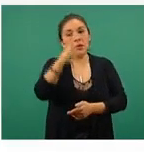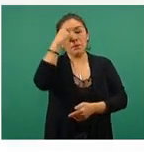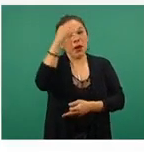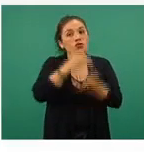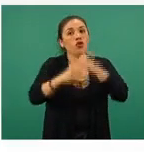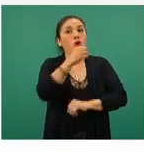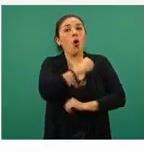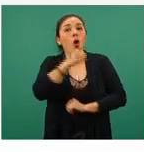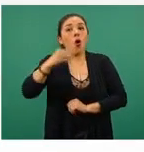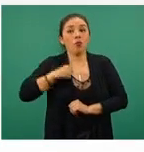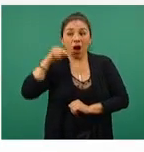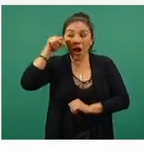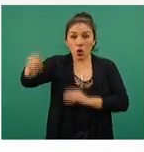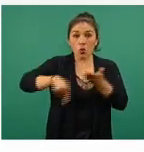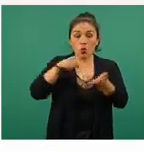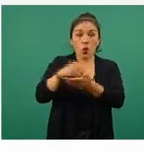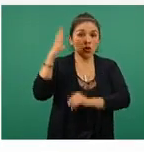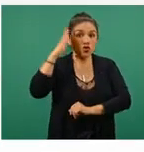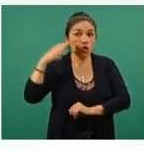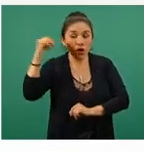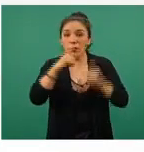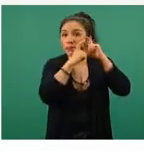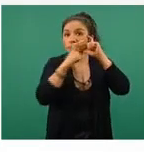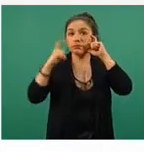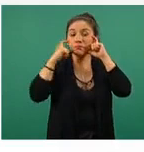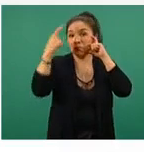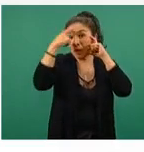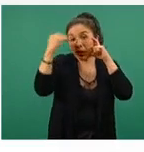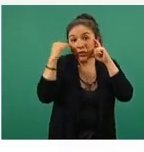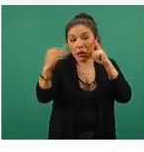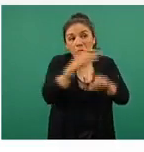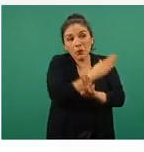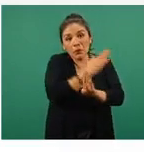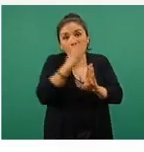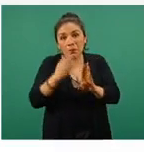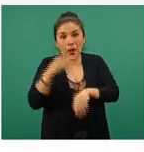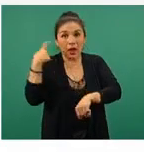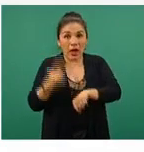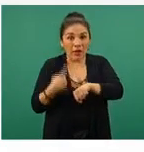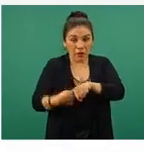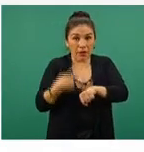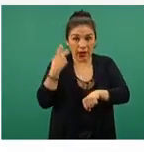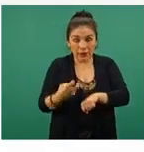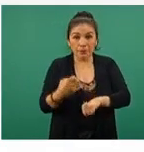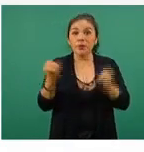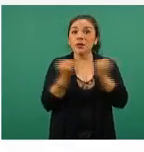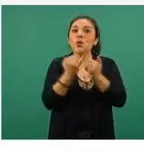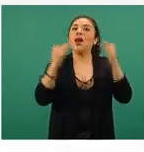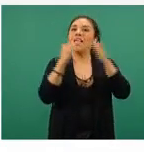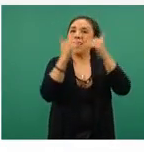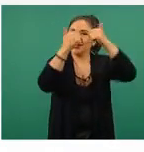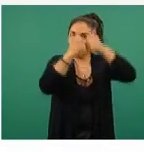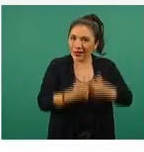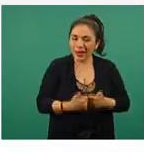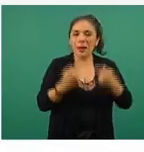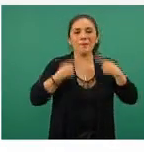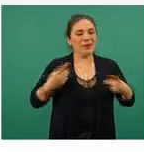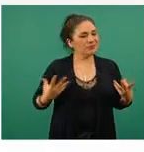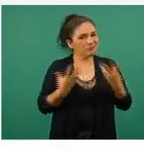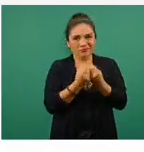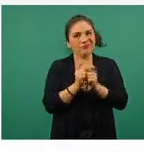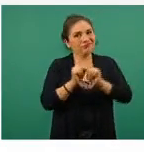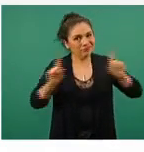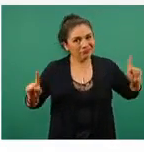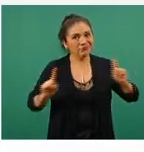fuera obligatoria en el territorio estatal mientras dure la pandemia. De igual manera fue el quédate en casa, la sana